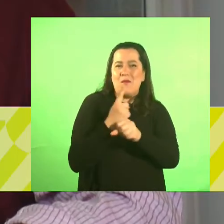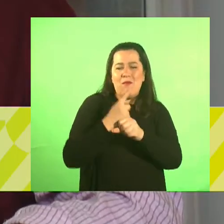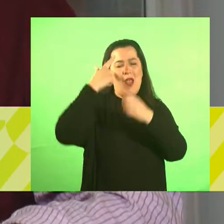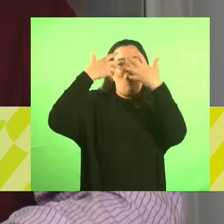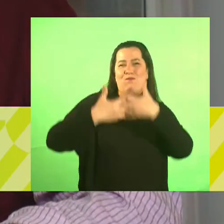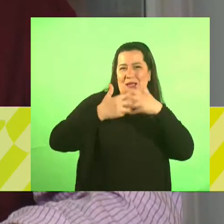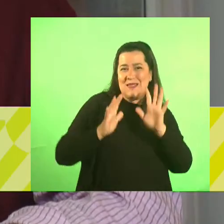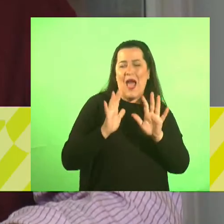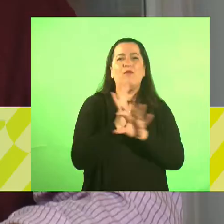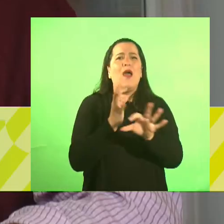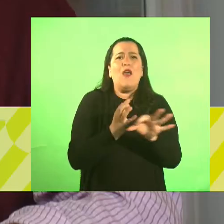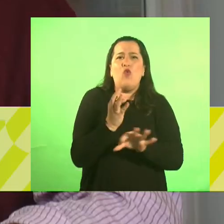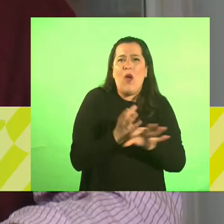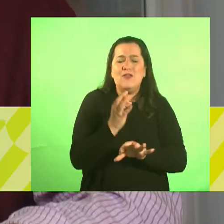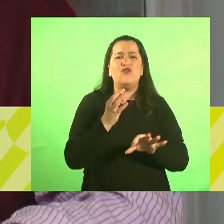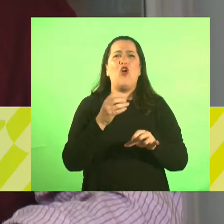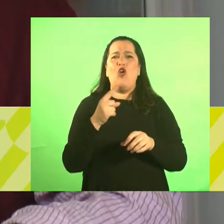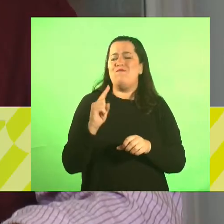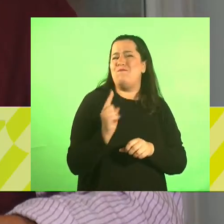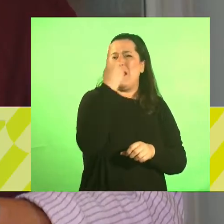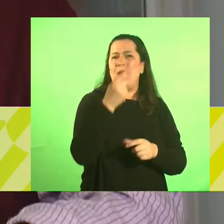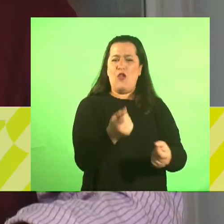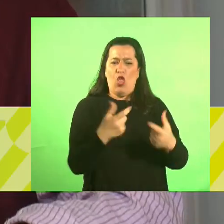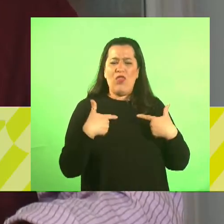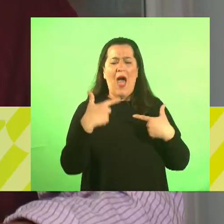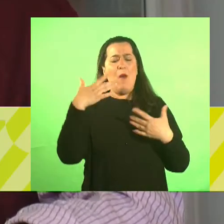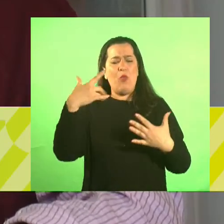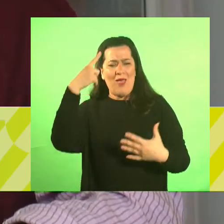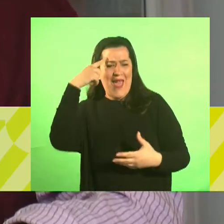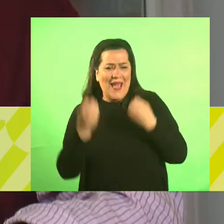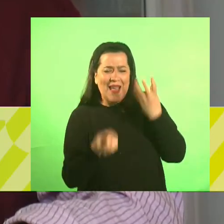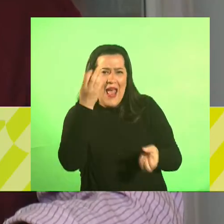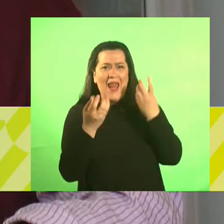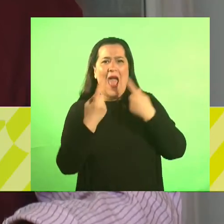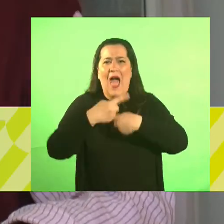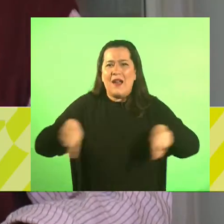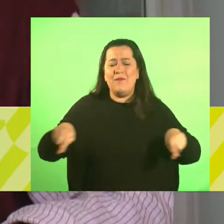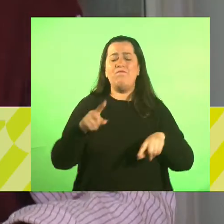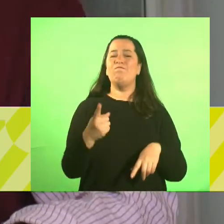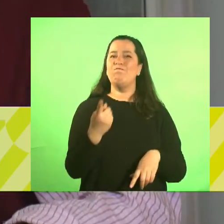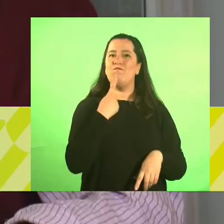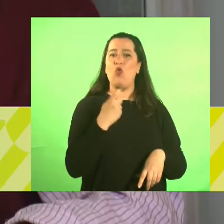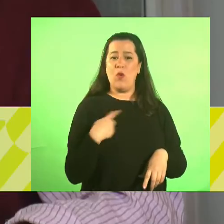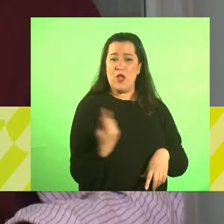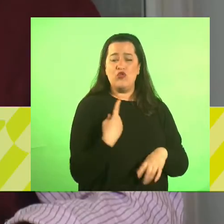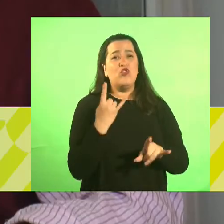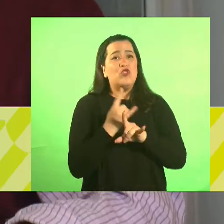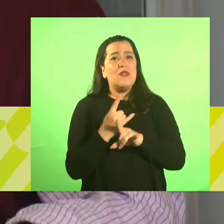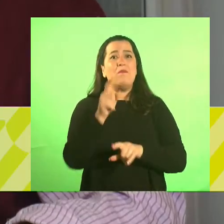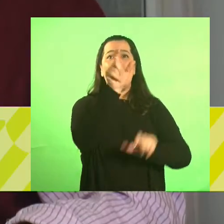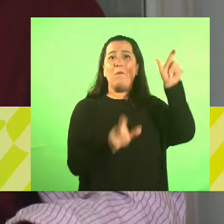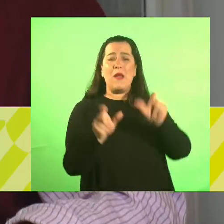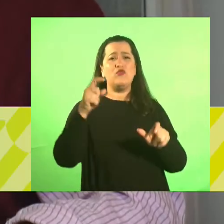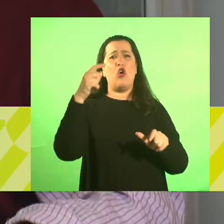los instrumentos en esta guerra civilizatoria, nos permite recrear, constituir. Y lo que nos dimos cuenta es que siempre son los pensadores